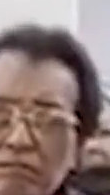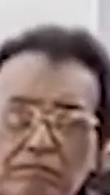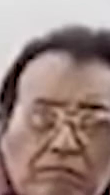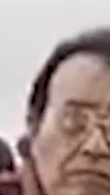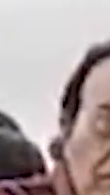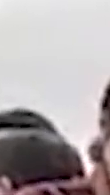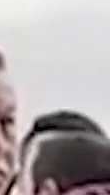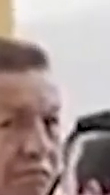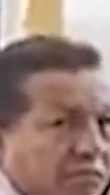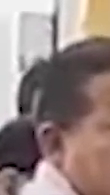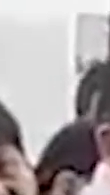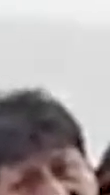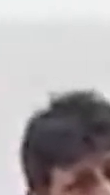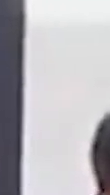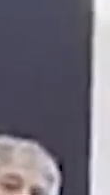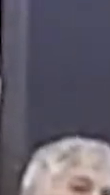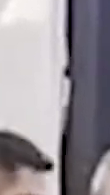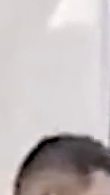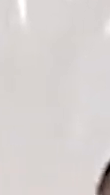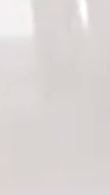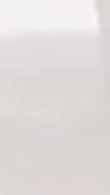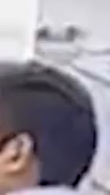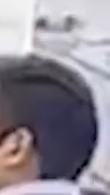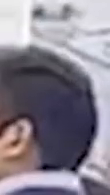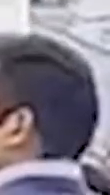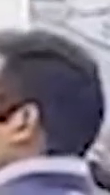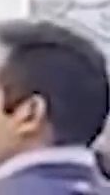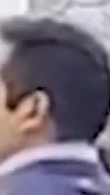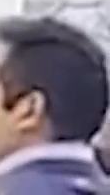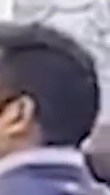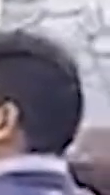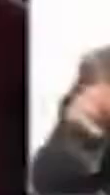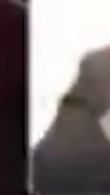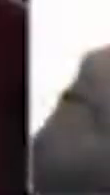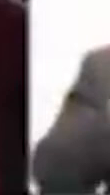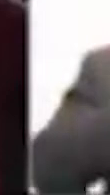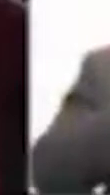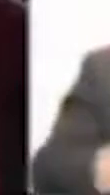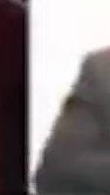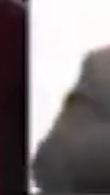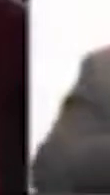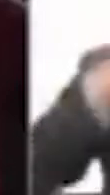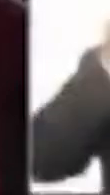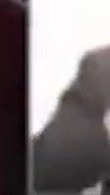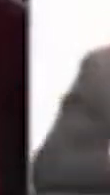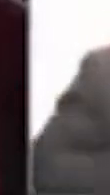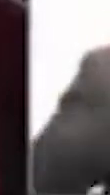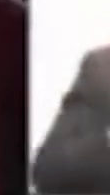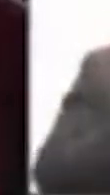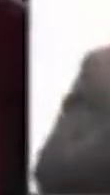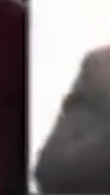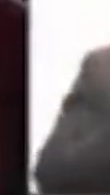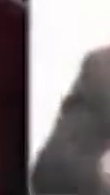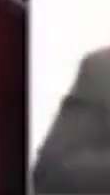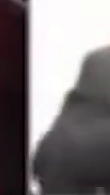delitos que aparentemente cometió para favorecer la inscripción de su partido político. A pesar de todas estas investigaciones